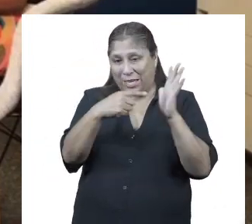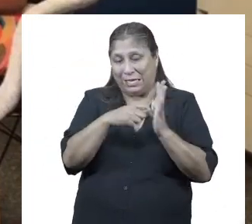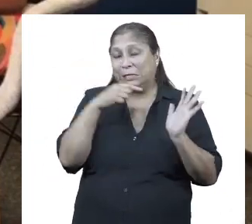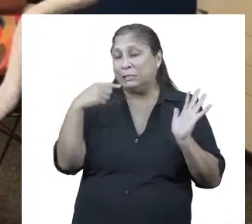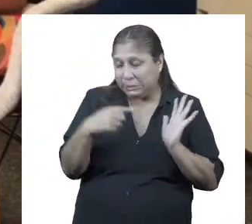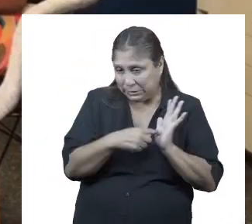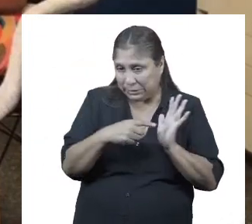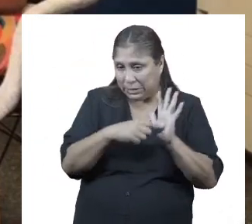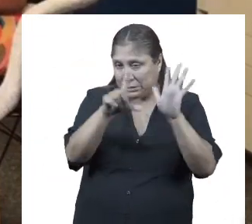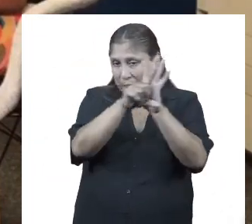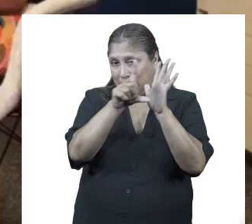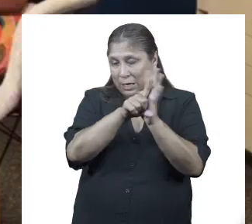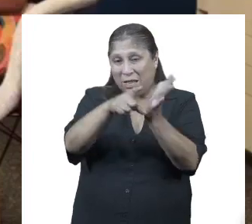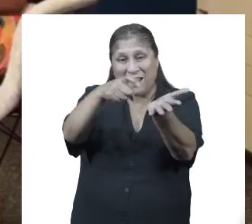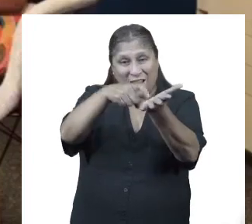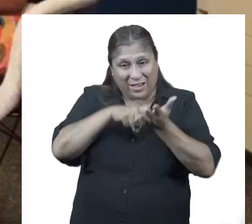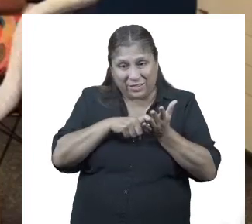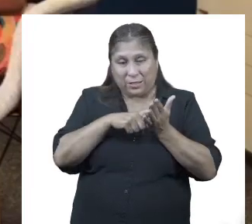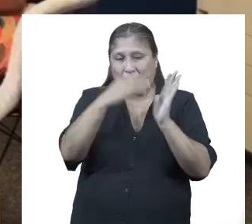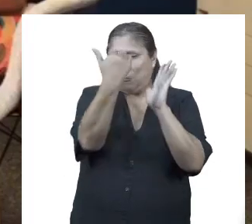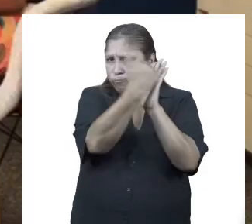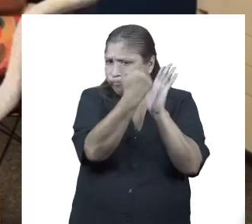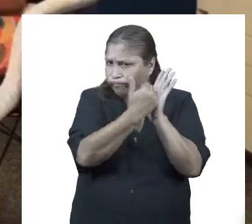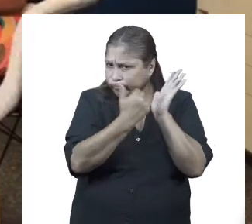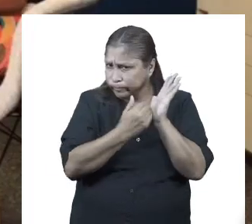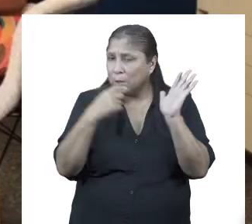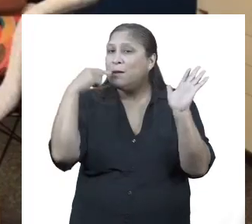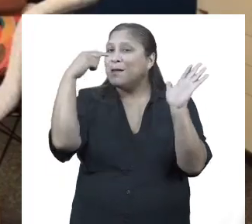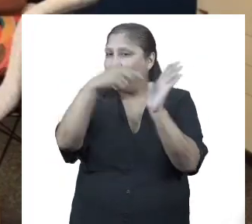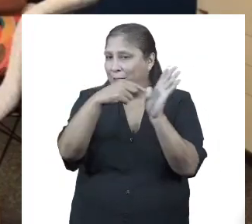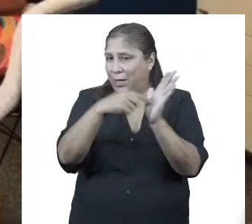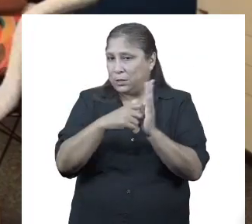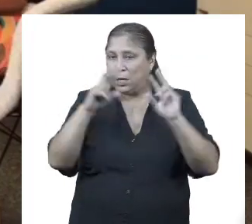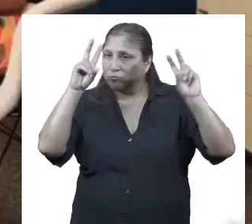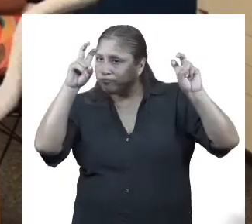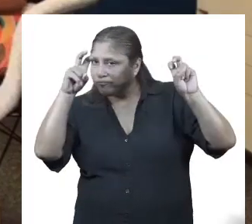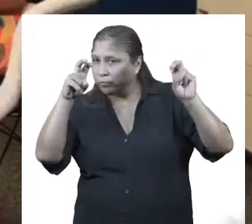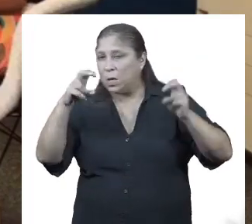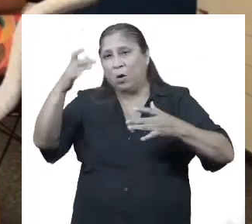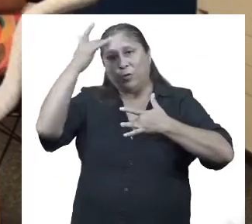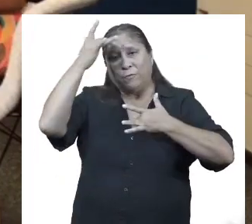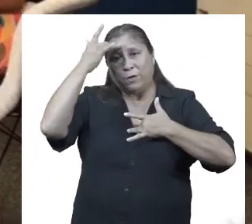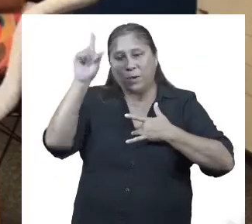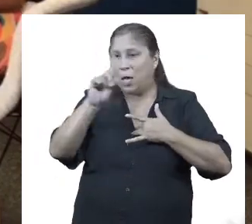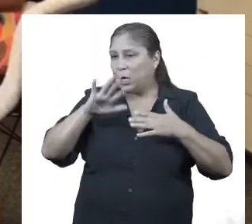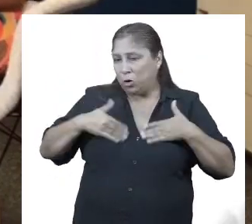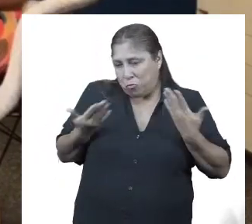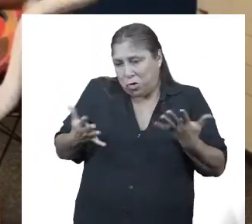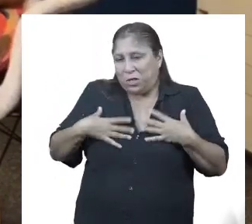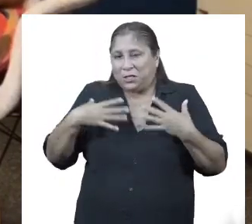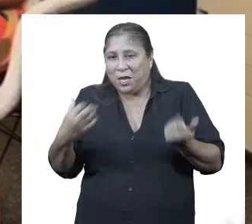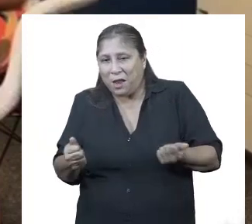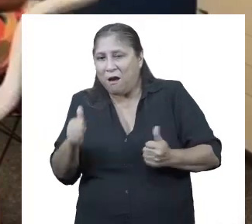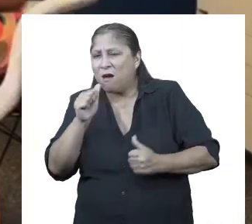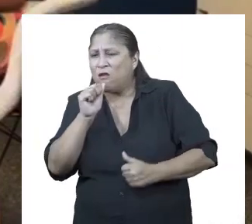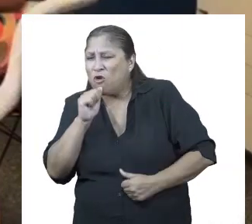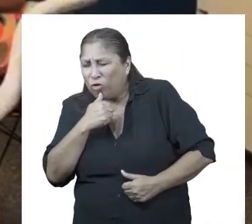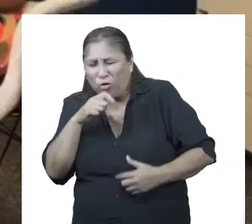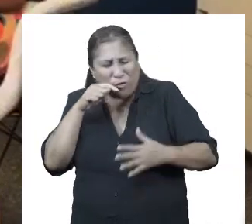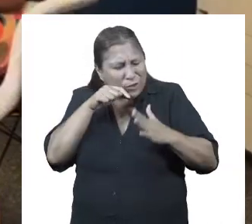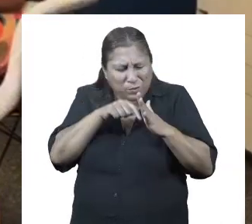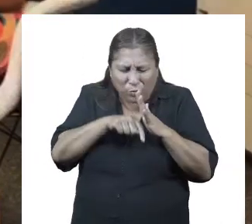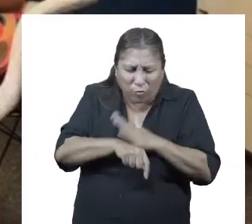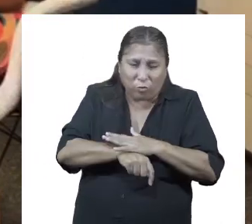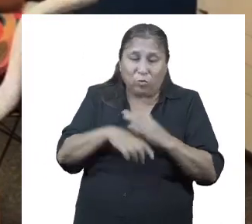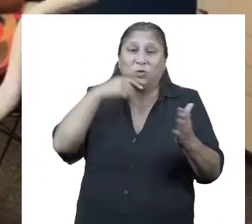homicidio piadoso, exige y regula concretamente ese supuesto, ¿no? Habla de una enfermedad incurable, habla de dolores intolerables y nosotros nos estamos